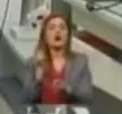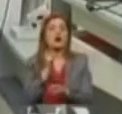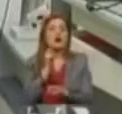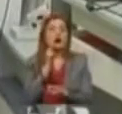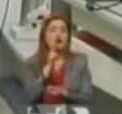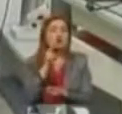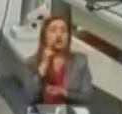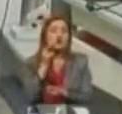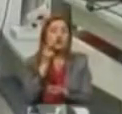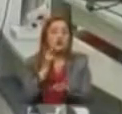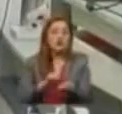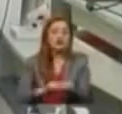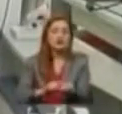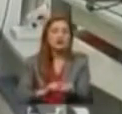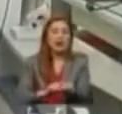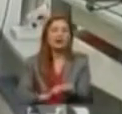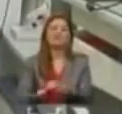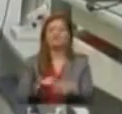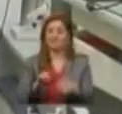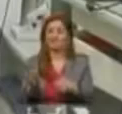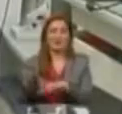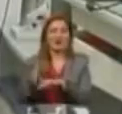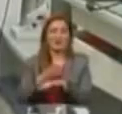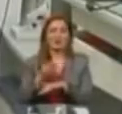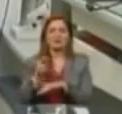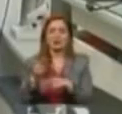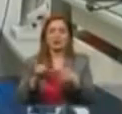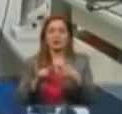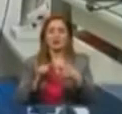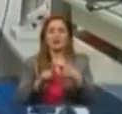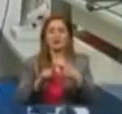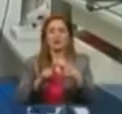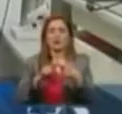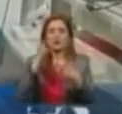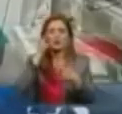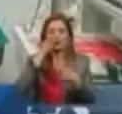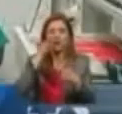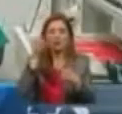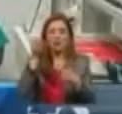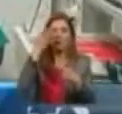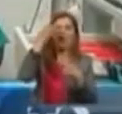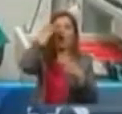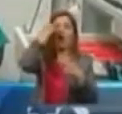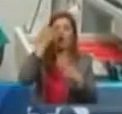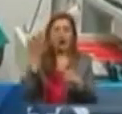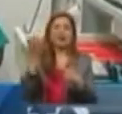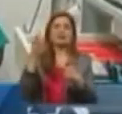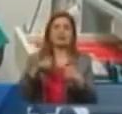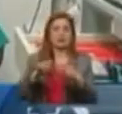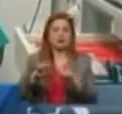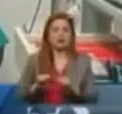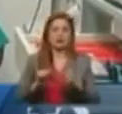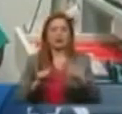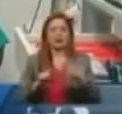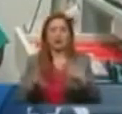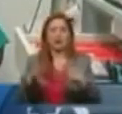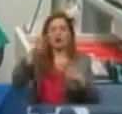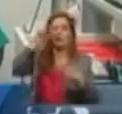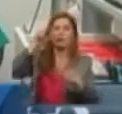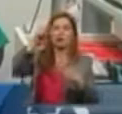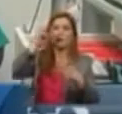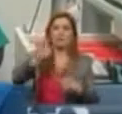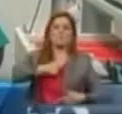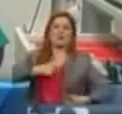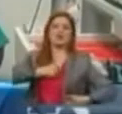presentar cataratas tempranamente, incluso pacientes que han tenido algún trauma en el ojo directo. El uso de colirios automedicados,